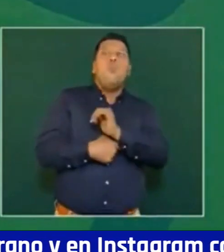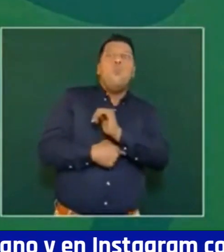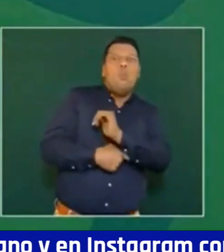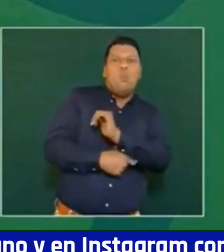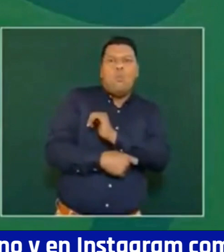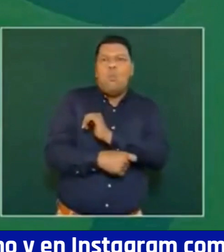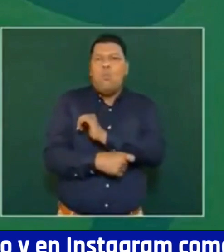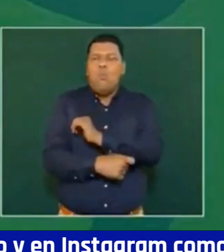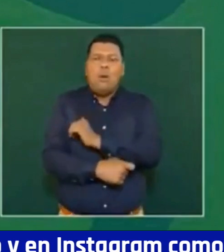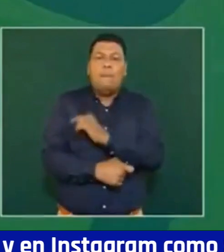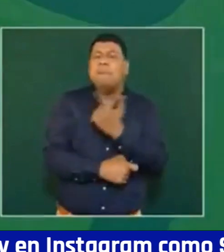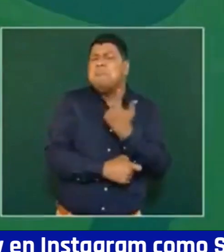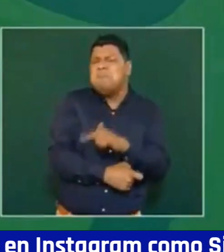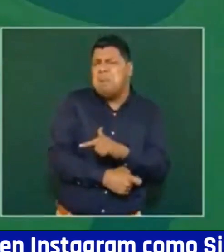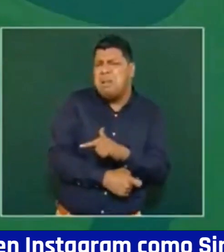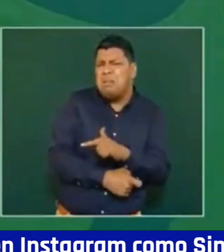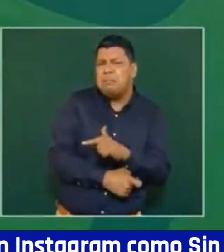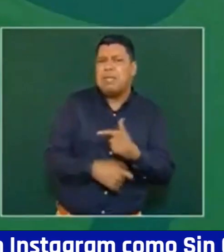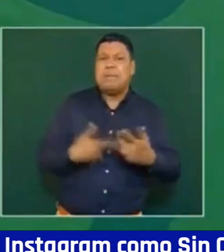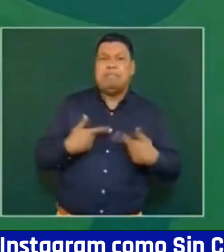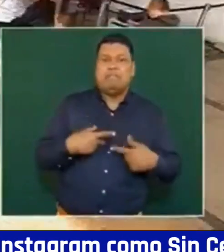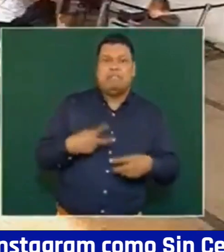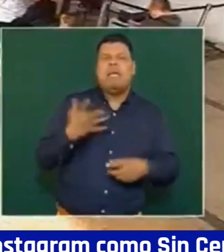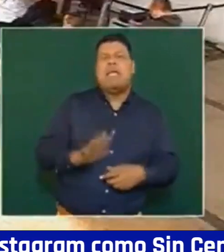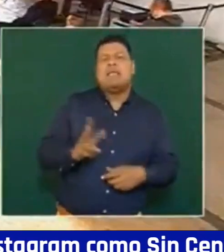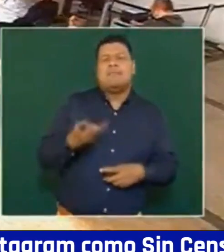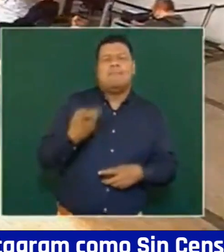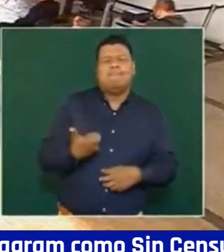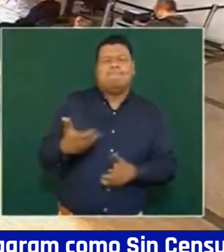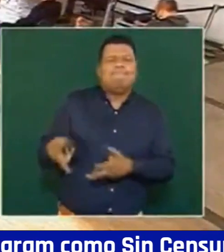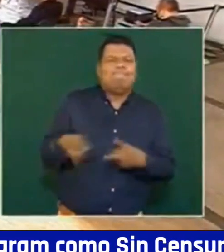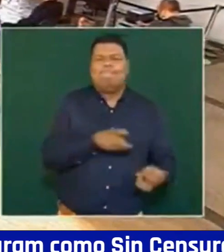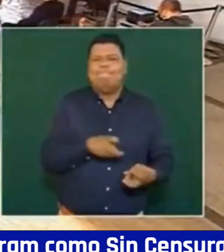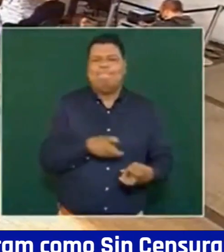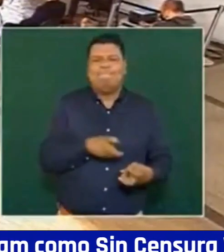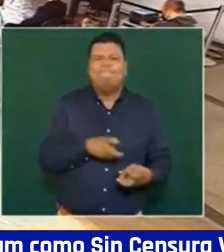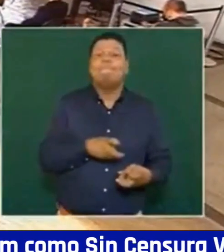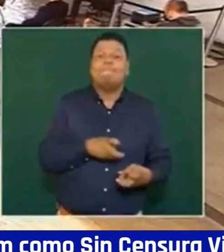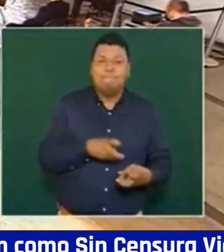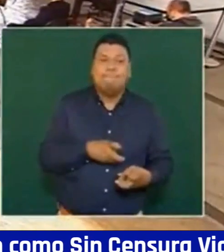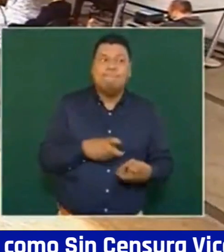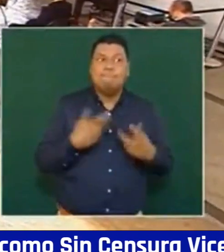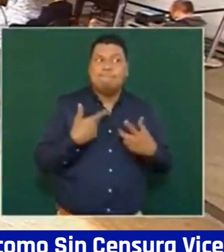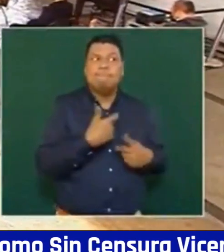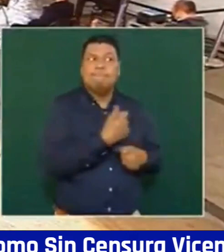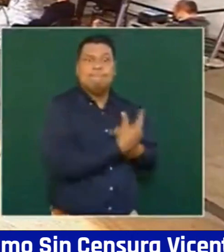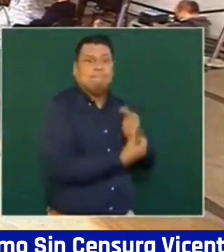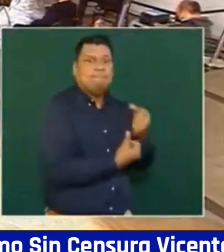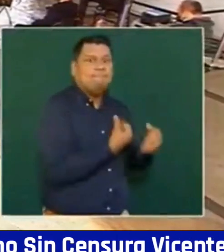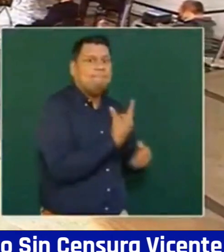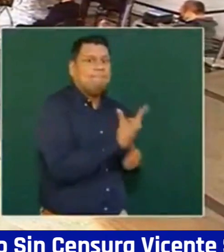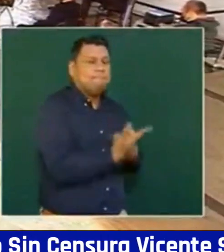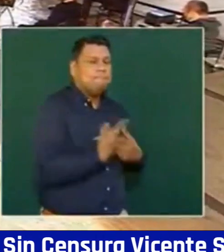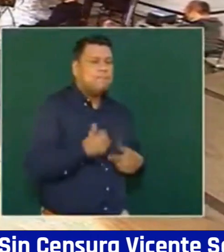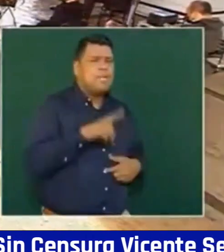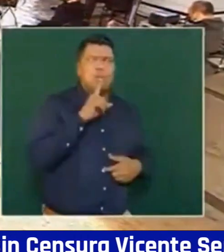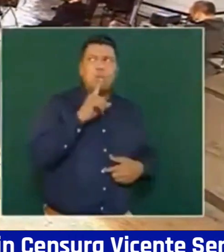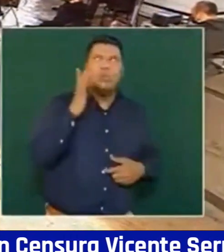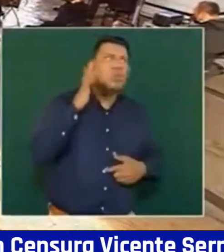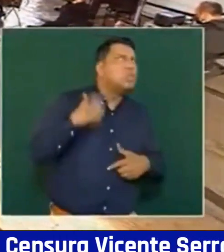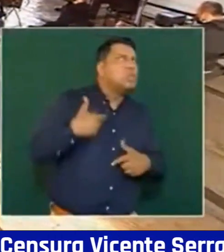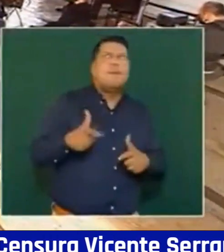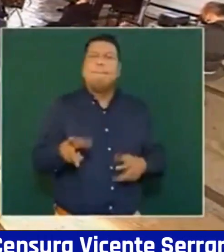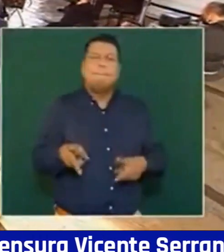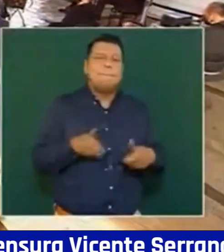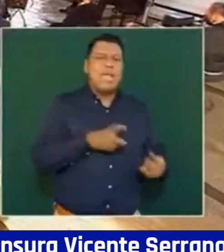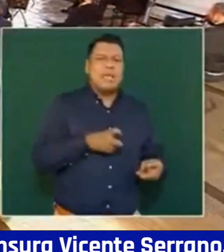que servían para que se robaran el dinero los funcionarios. cada vez que había